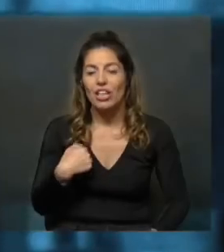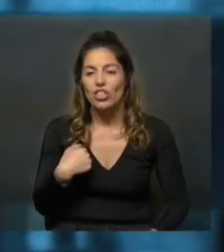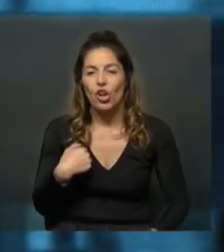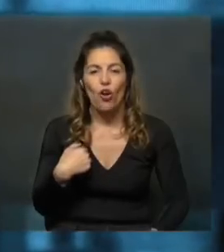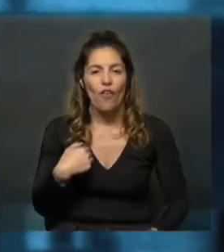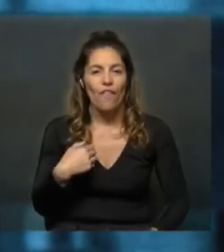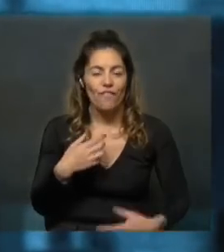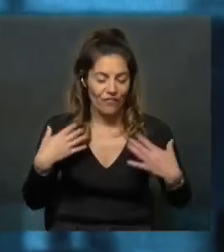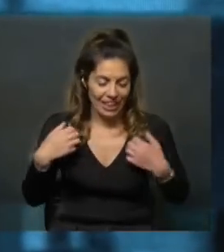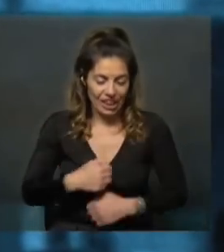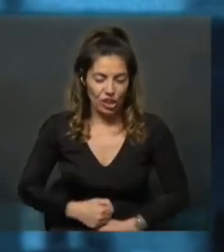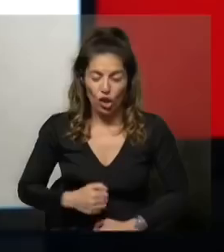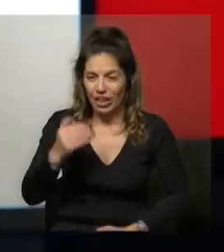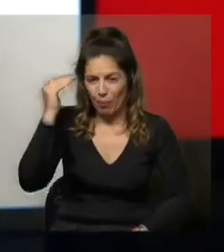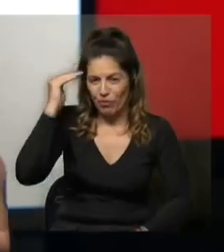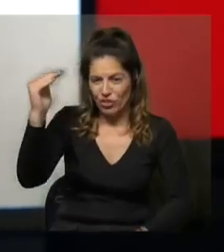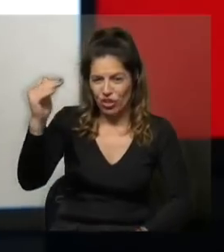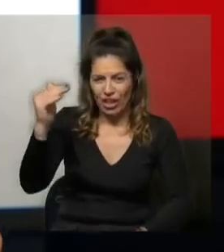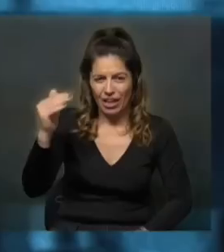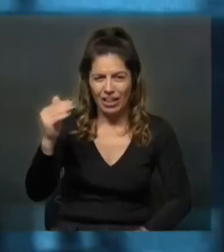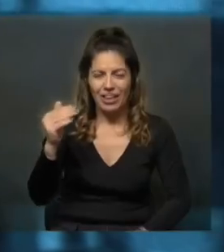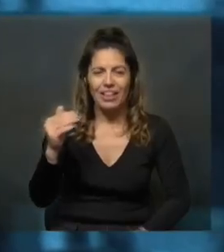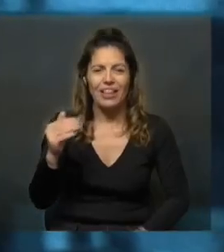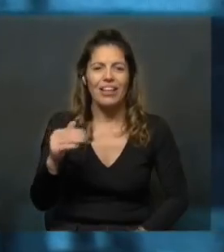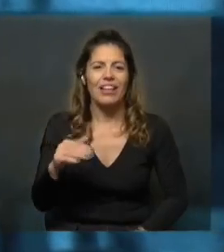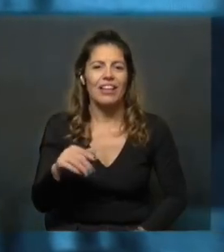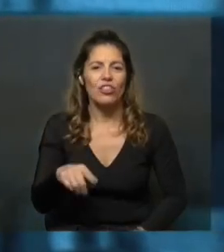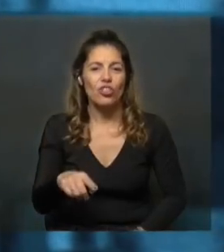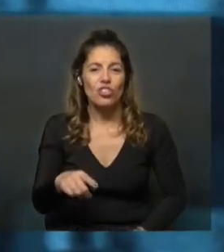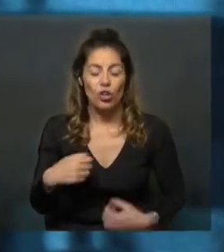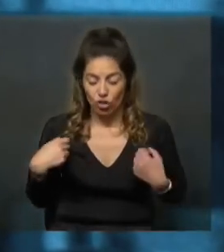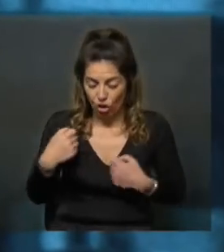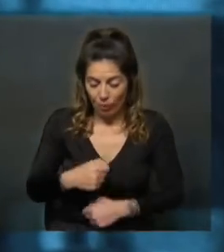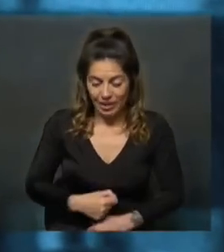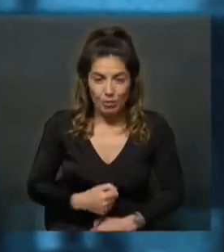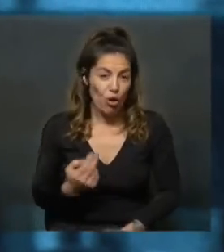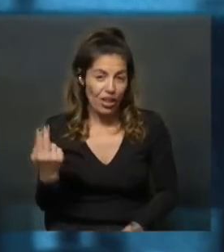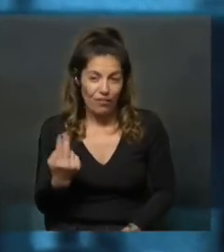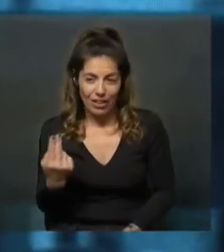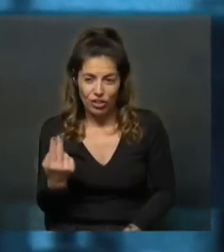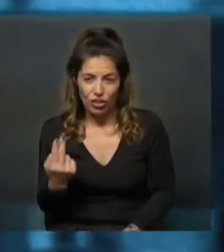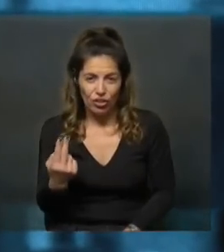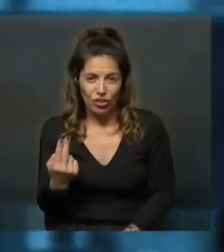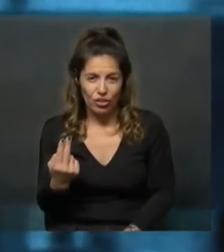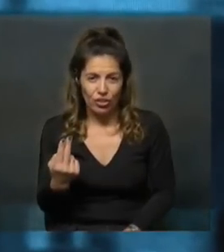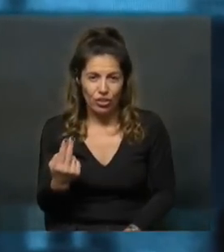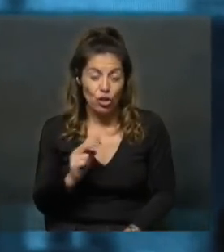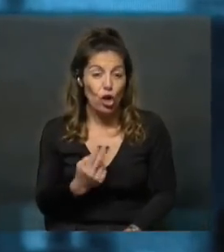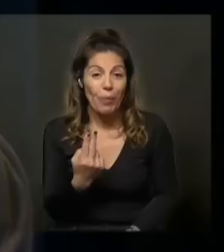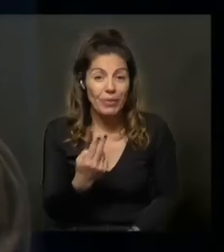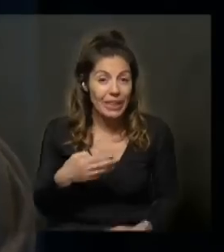profesoras Este Entonces cuando nos vestimos en el baño no nos dejaban